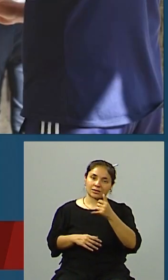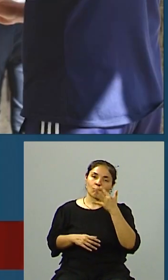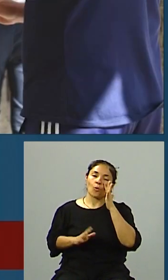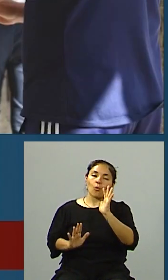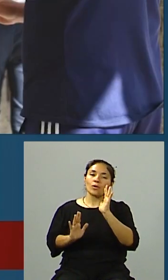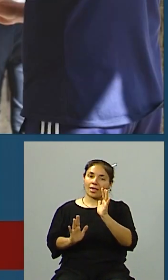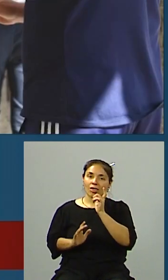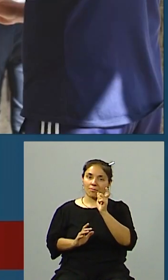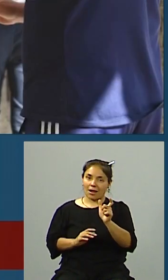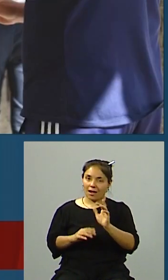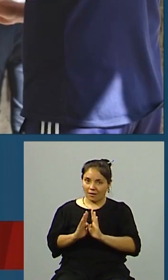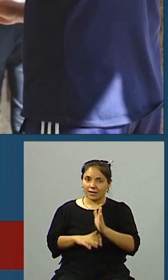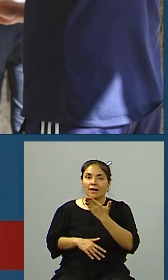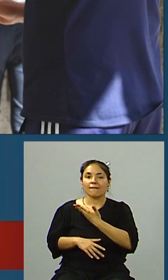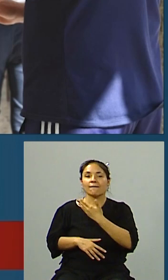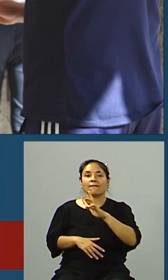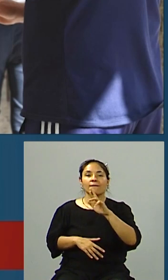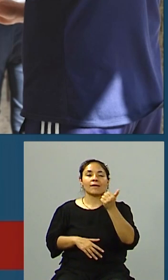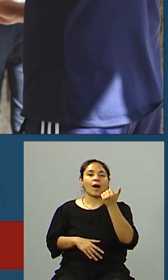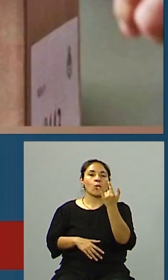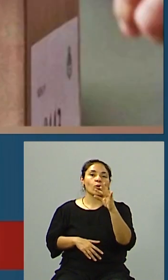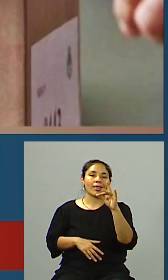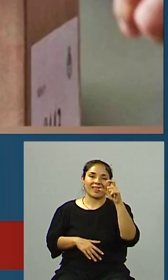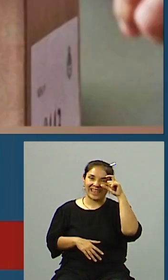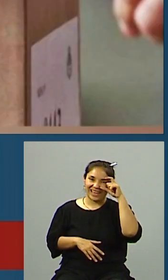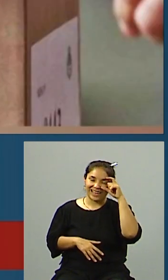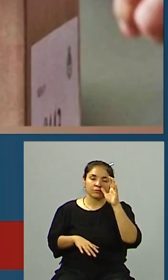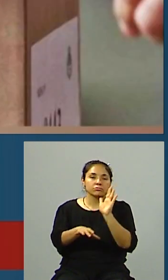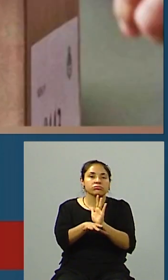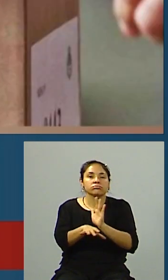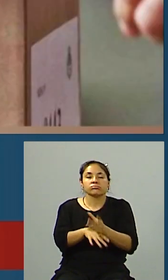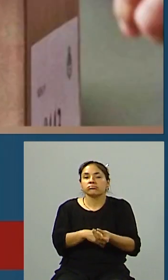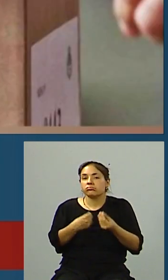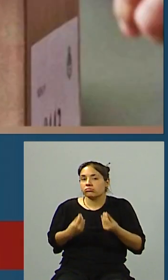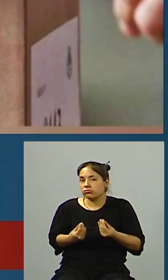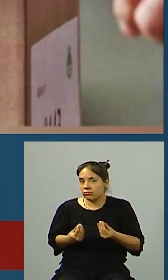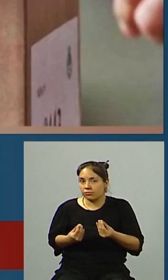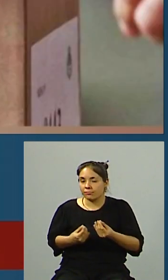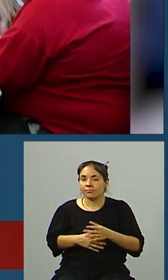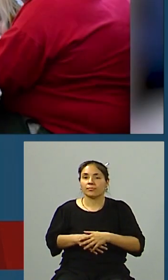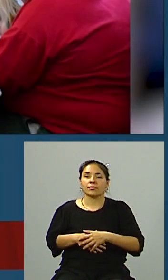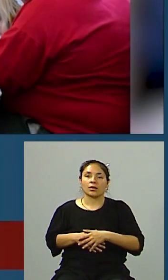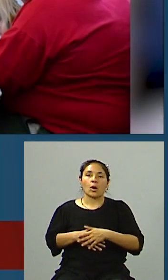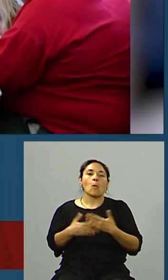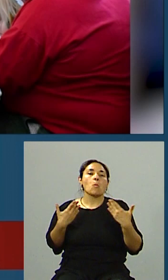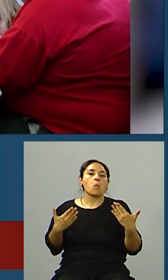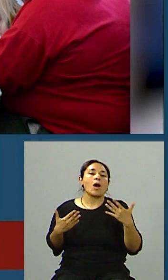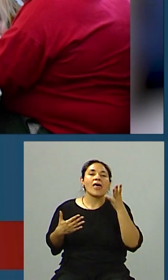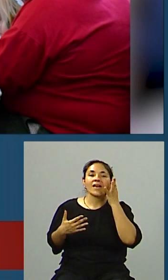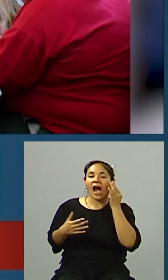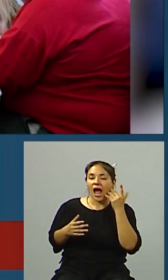porque fraude implica o significa la posibilidad de que haya algún